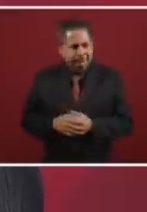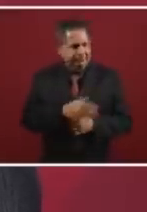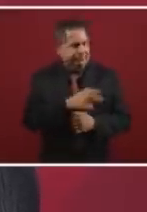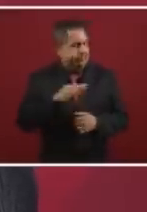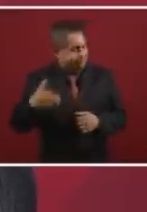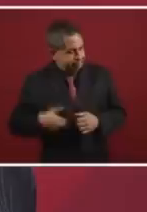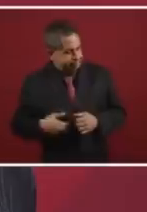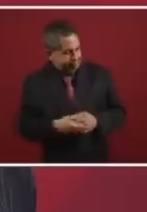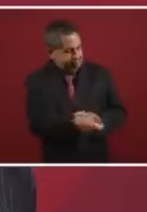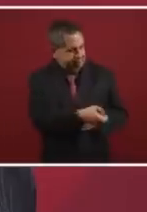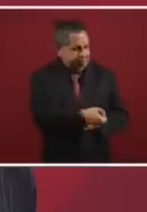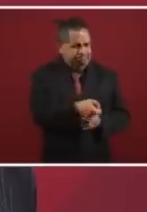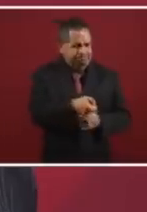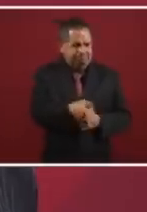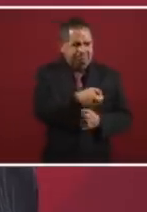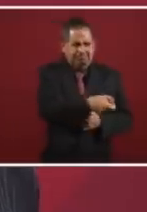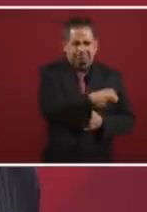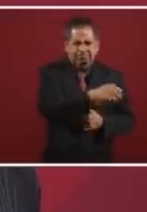heridos